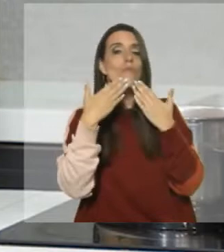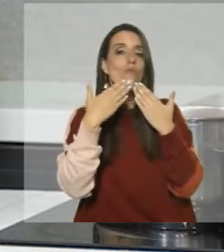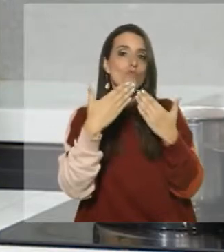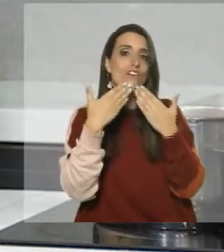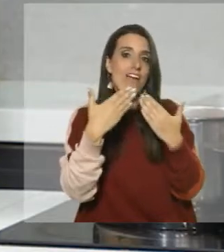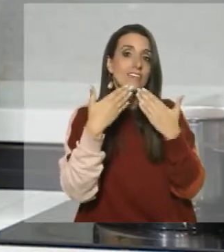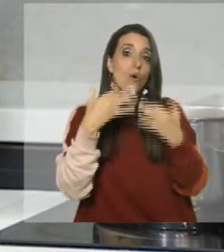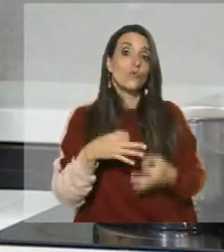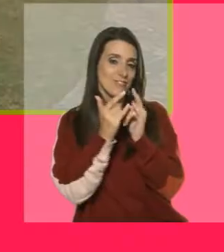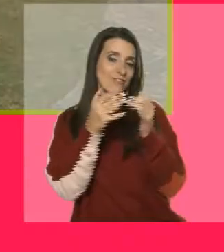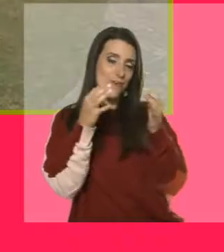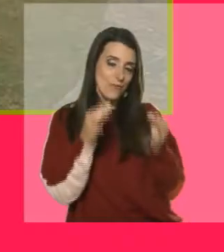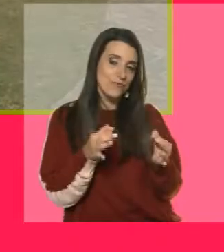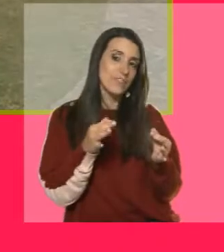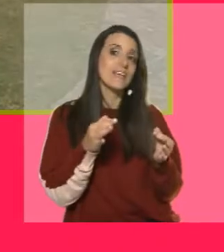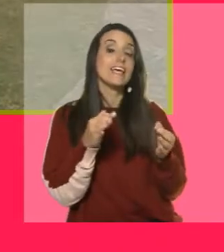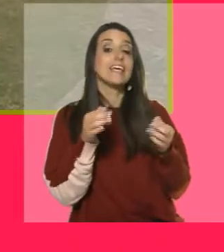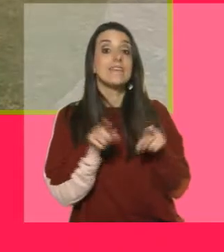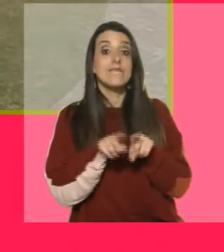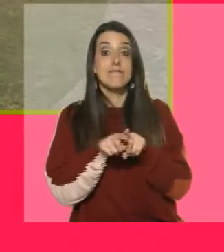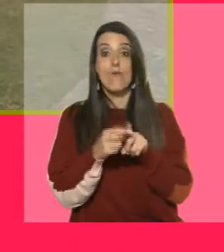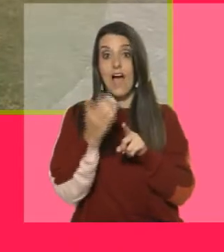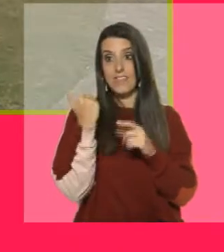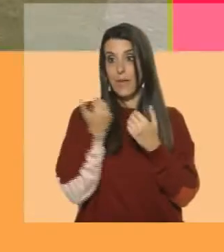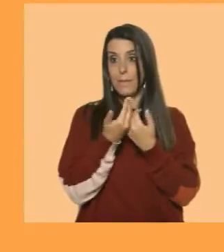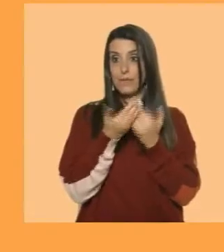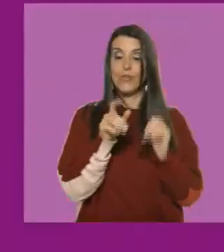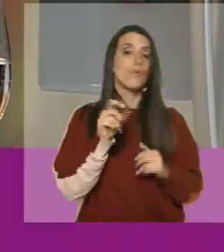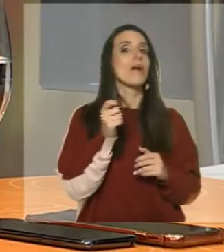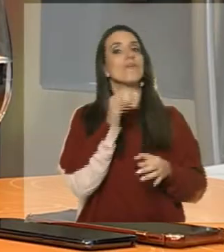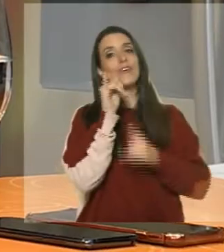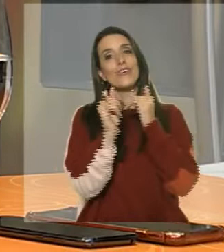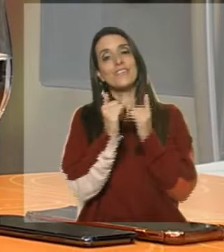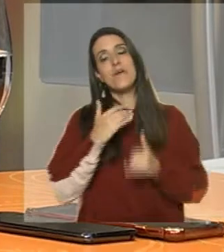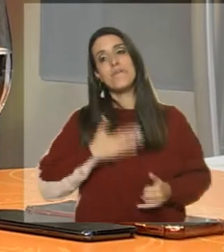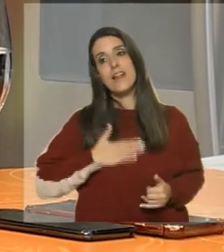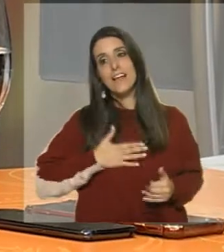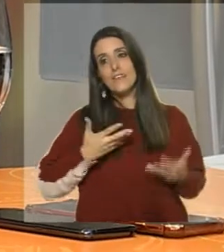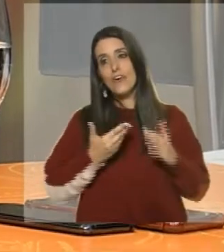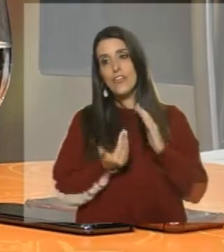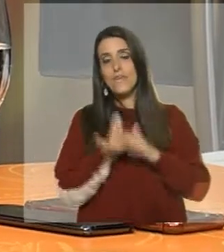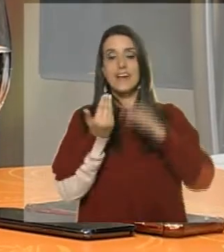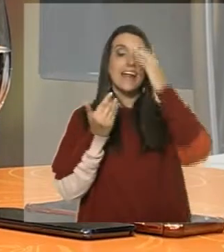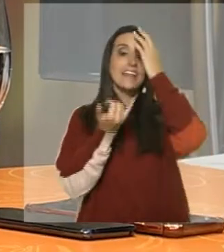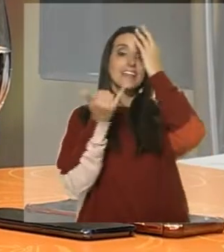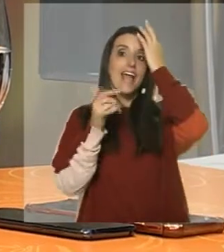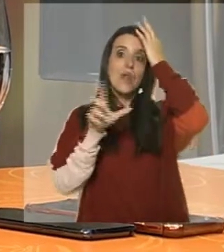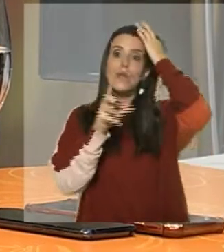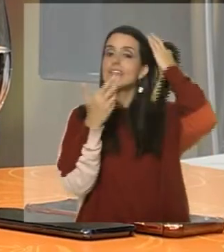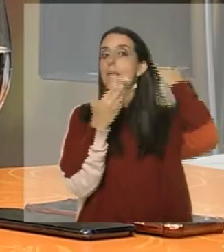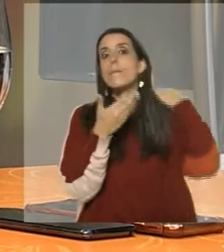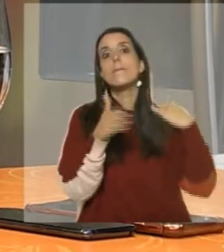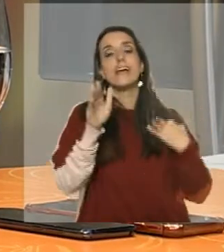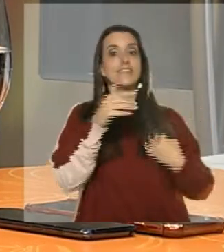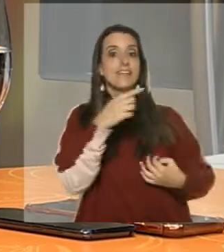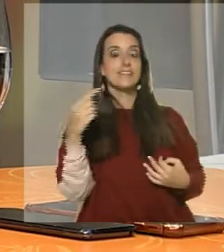este lunes en Basta de Cháchara. Y como lo hablamos desde el inicio del programa, tenemos el placer de estar compartiendo esta mañana de lunes, este inicio de semana, con